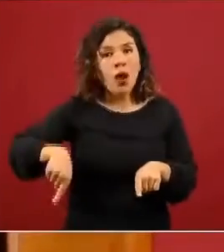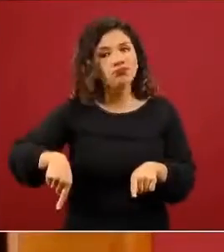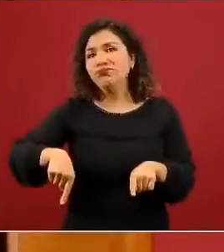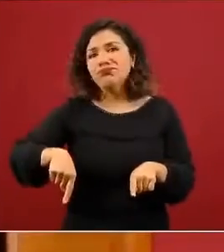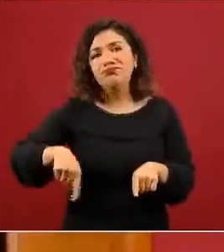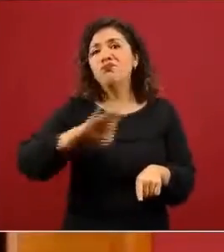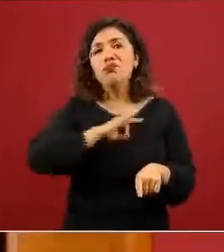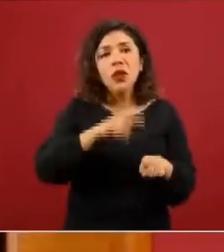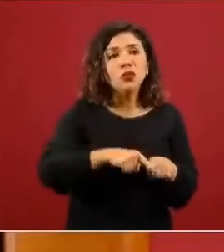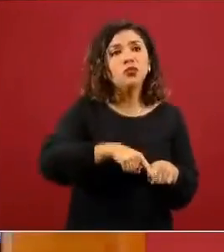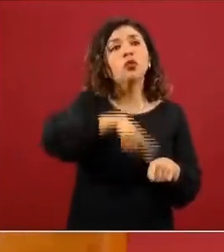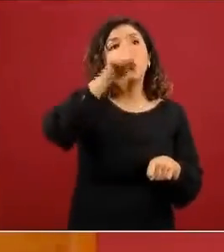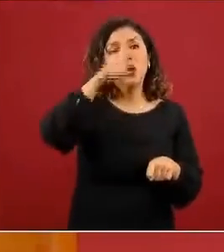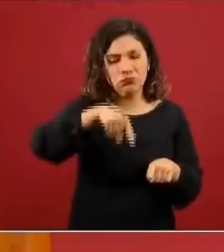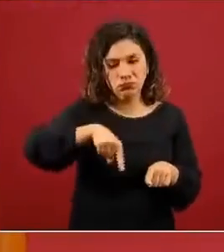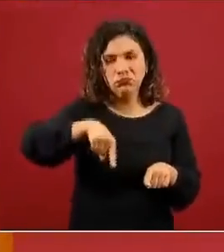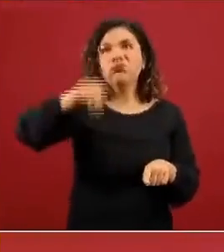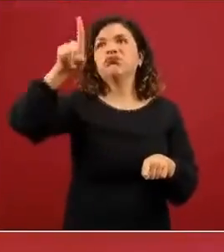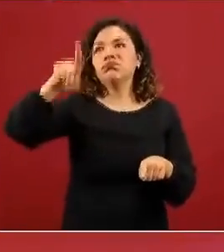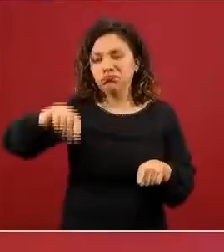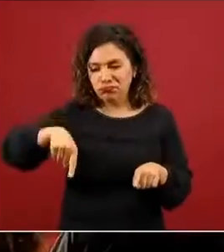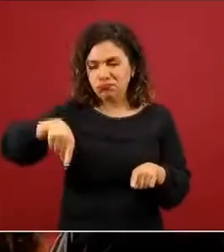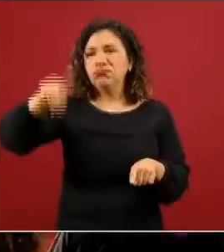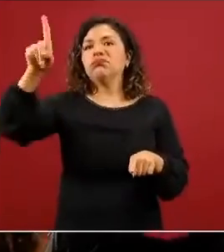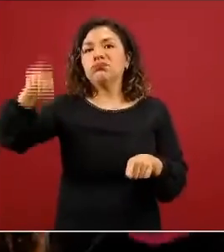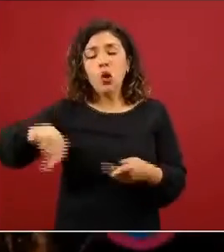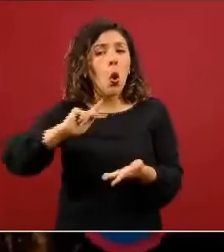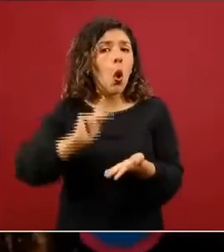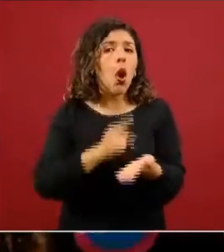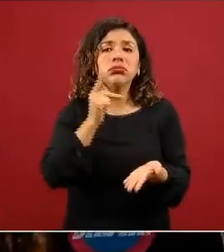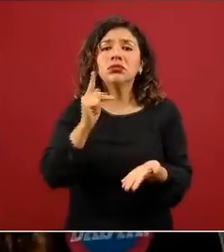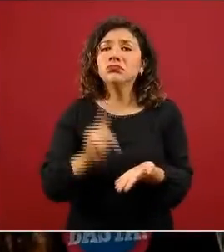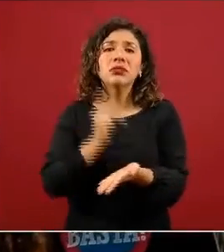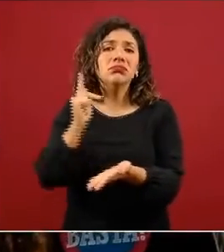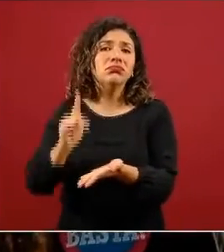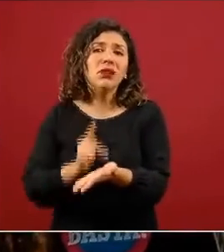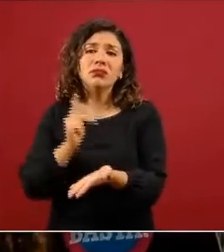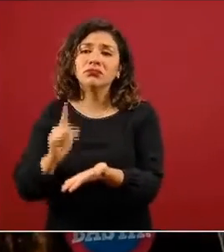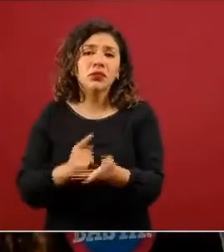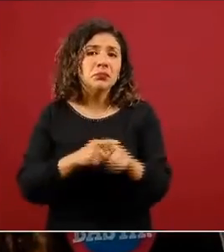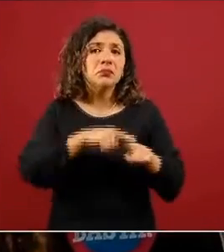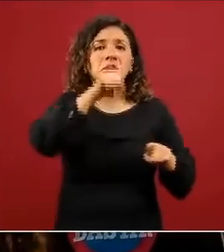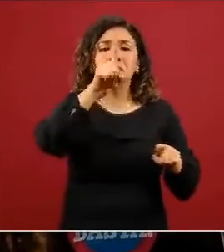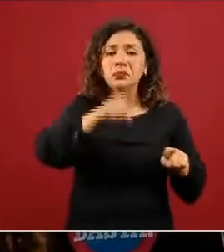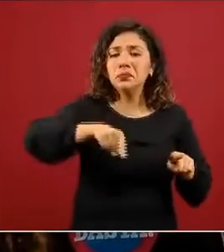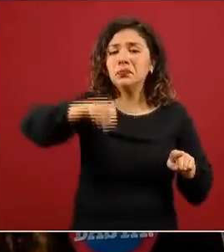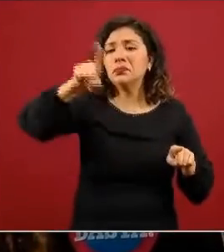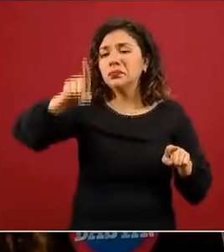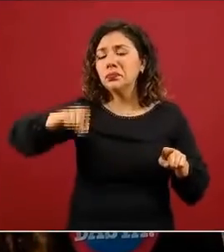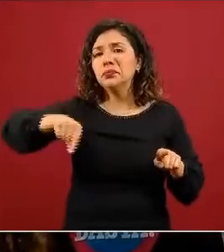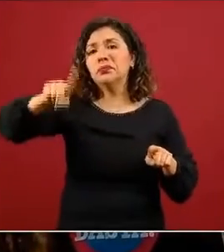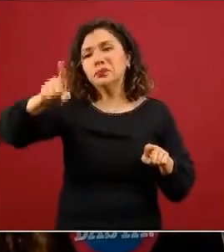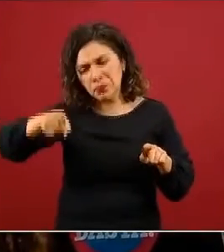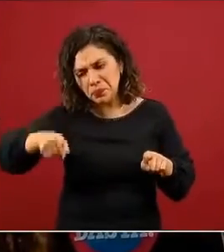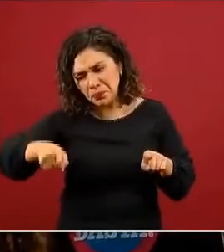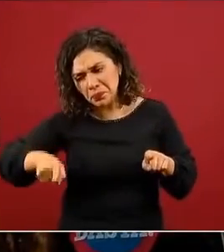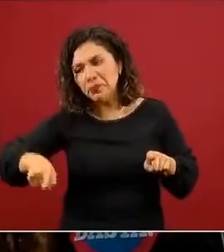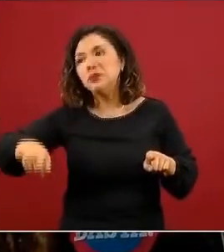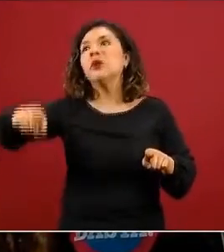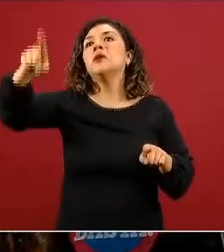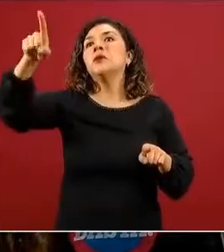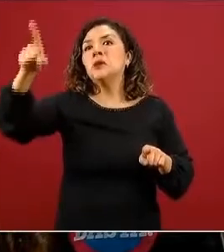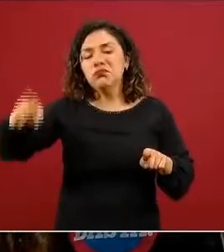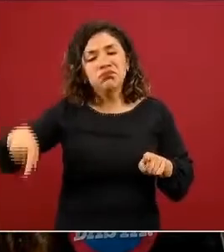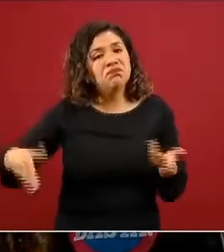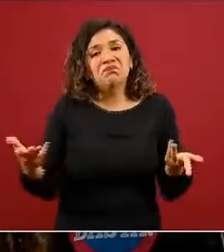sino pueden subir, bajar, volver a subir, volver a bajar, volver a subir, volver a bajar, bajar,